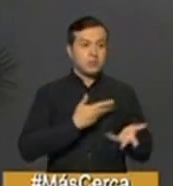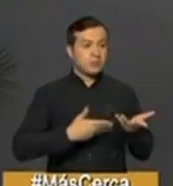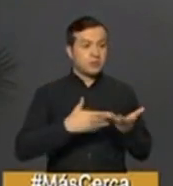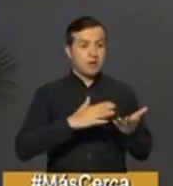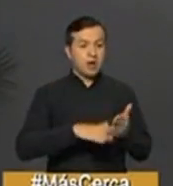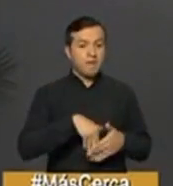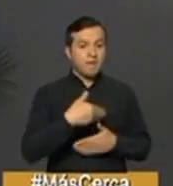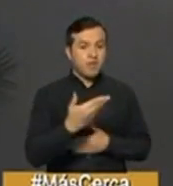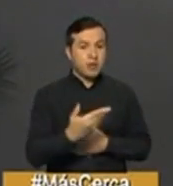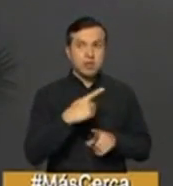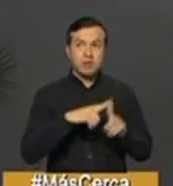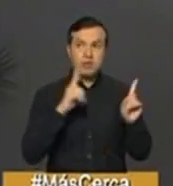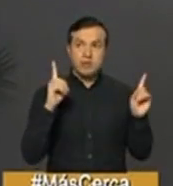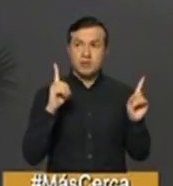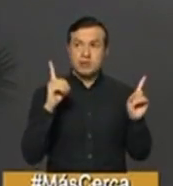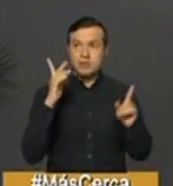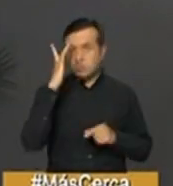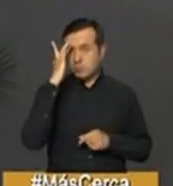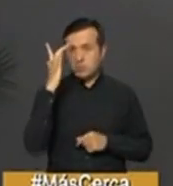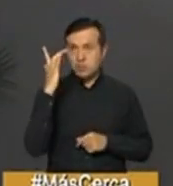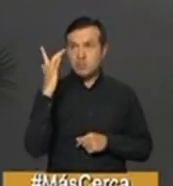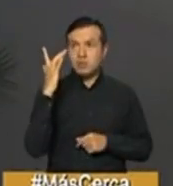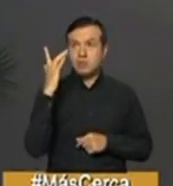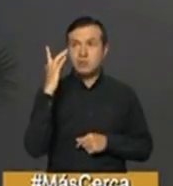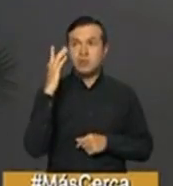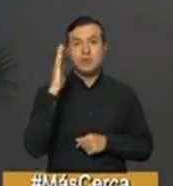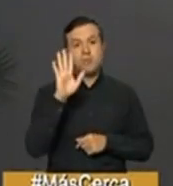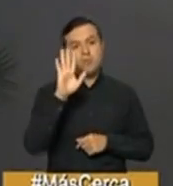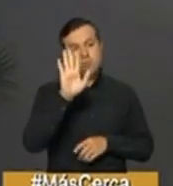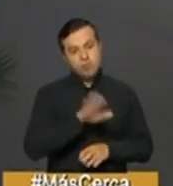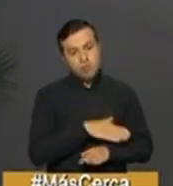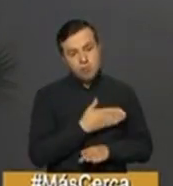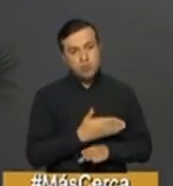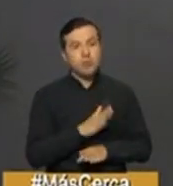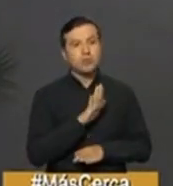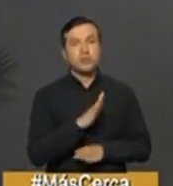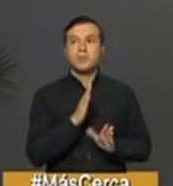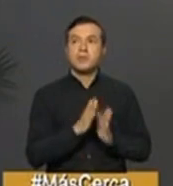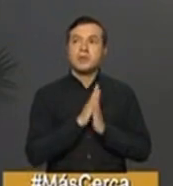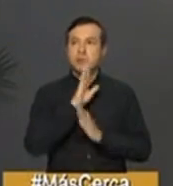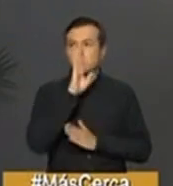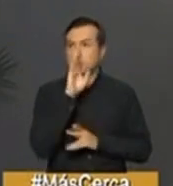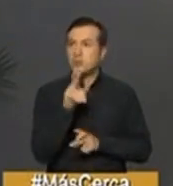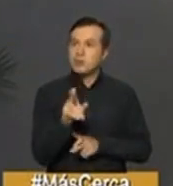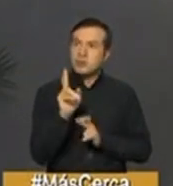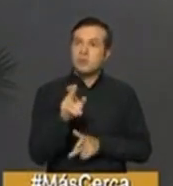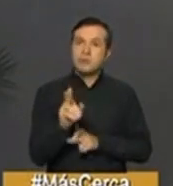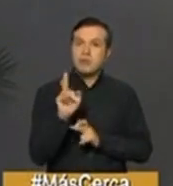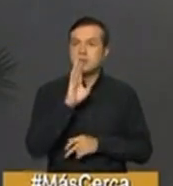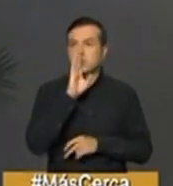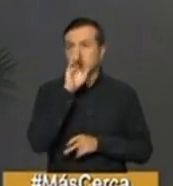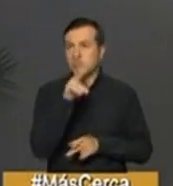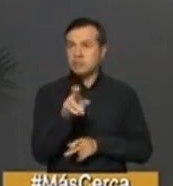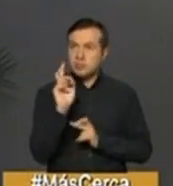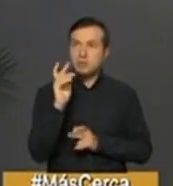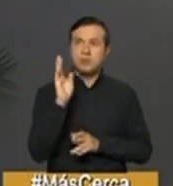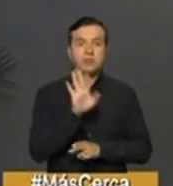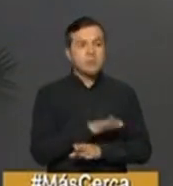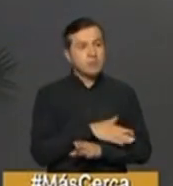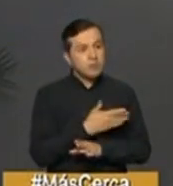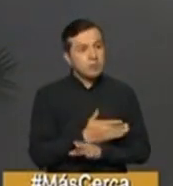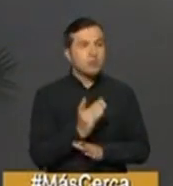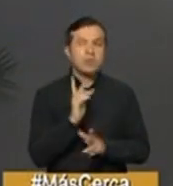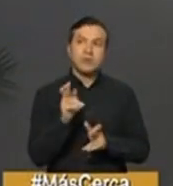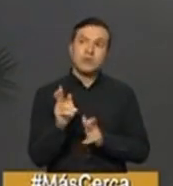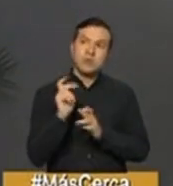totalmente diferente hacia mí, porque era el músico, era el que pedía siempre permiso porque tenía tal